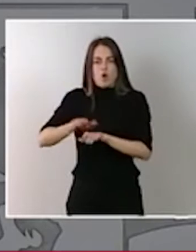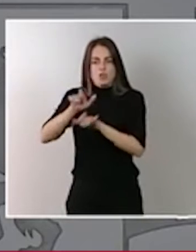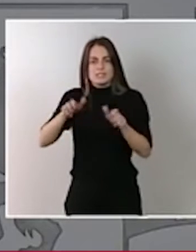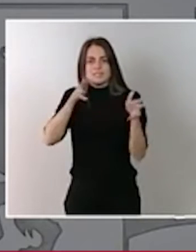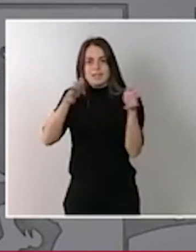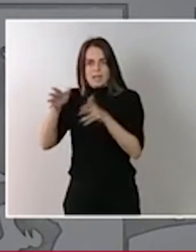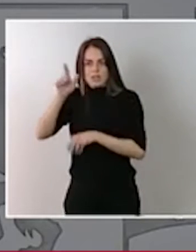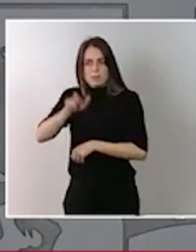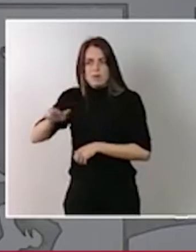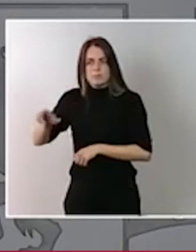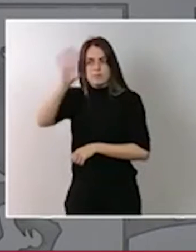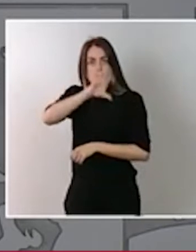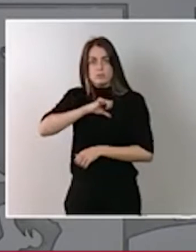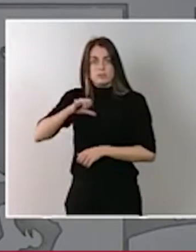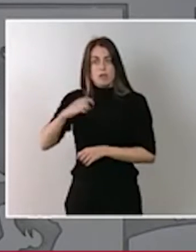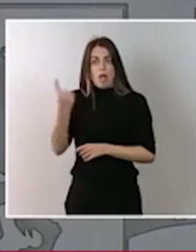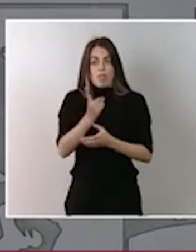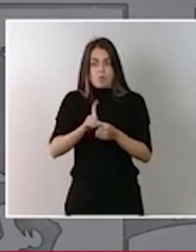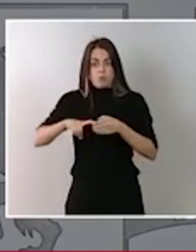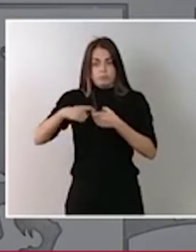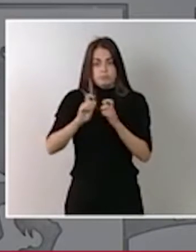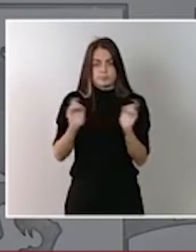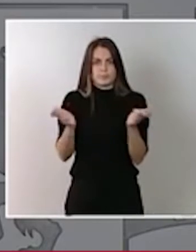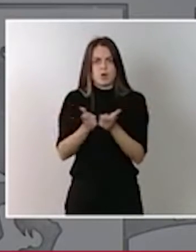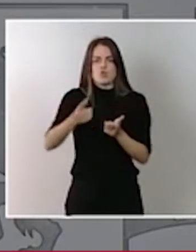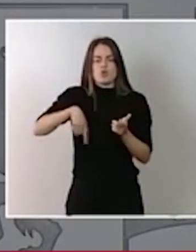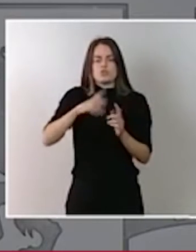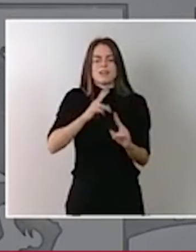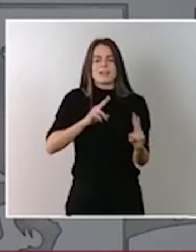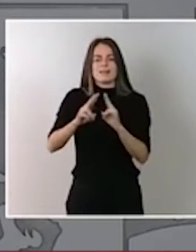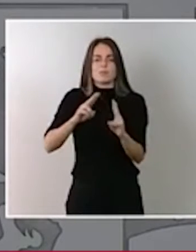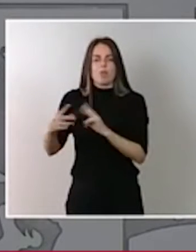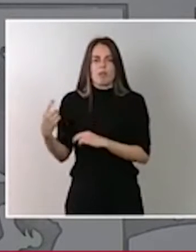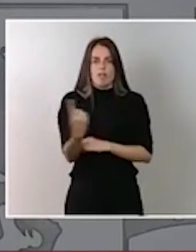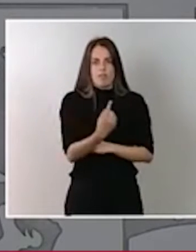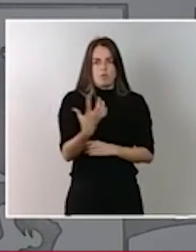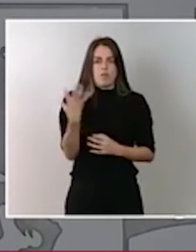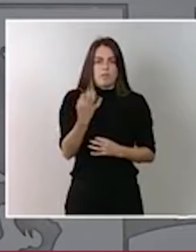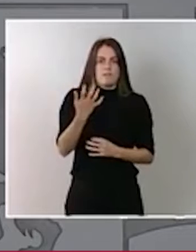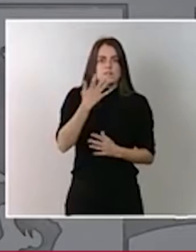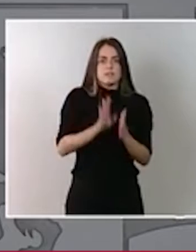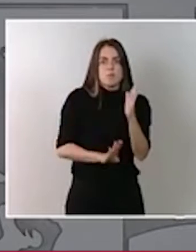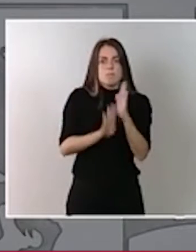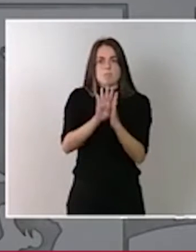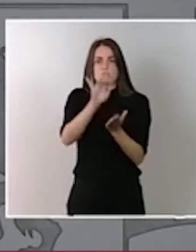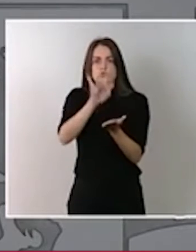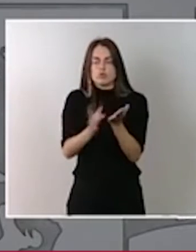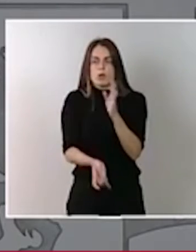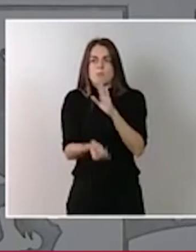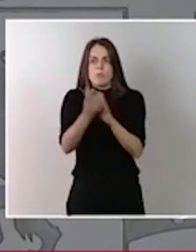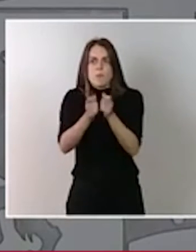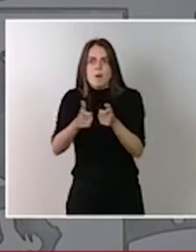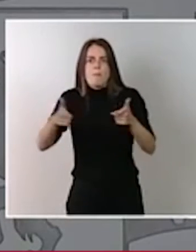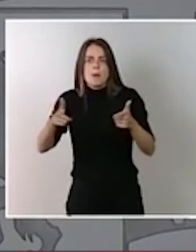de las comunidades autónomas, podamos seguir respondiendo a cualquier tipo de rebrote que haya en nuestro país y, por supuesto,